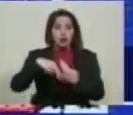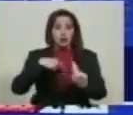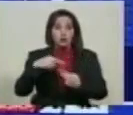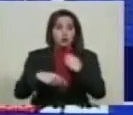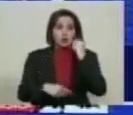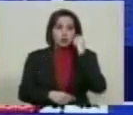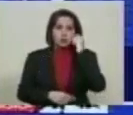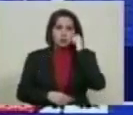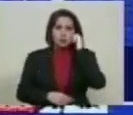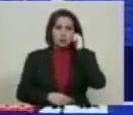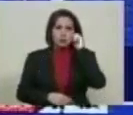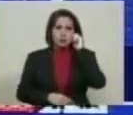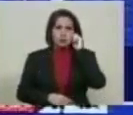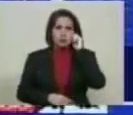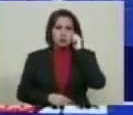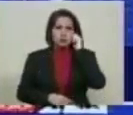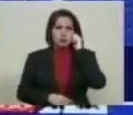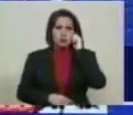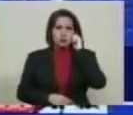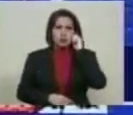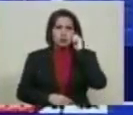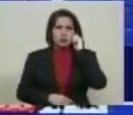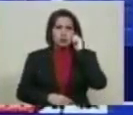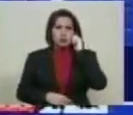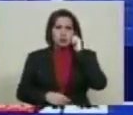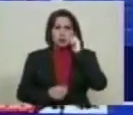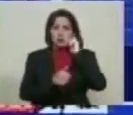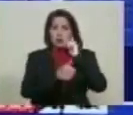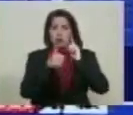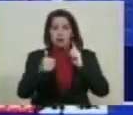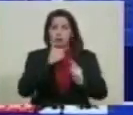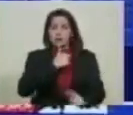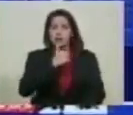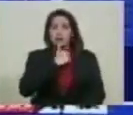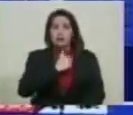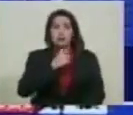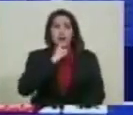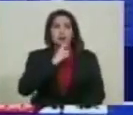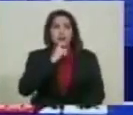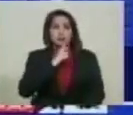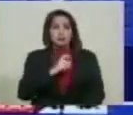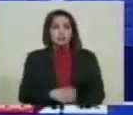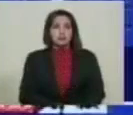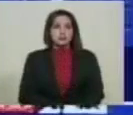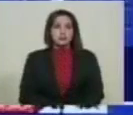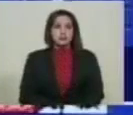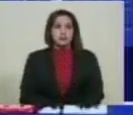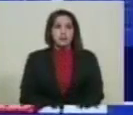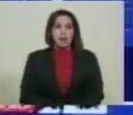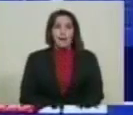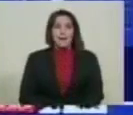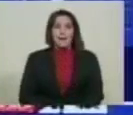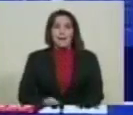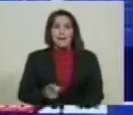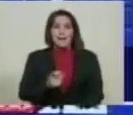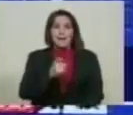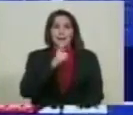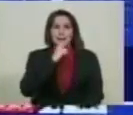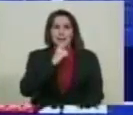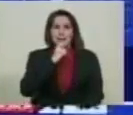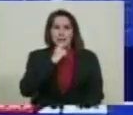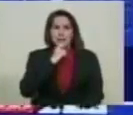pasar del estado más difícil de resistencia al estado